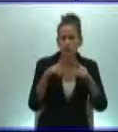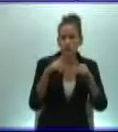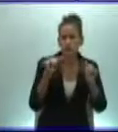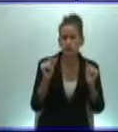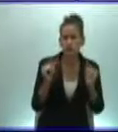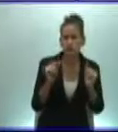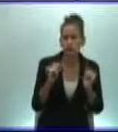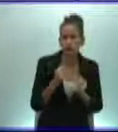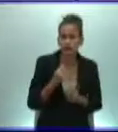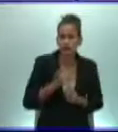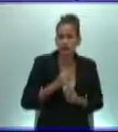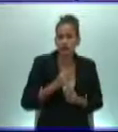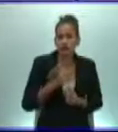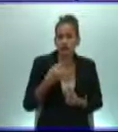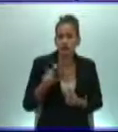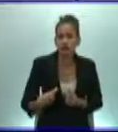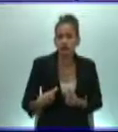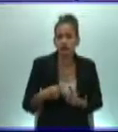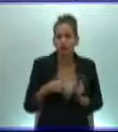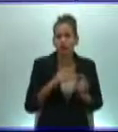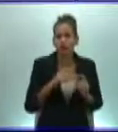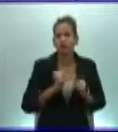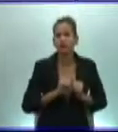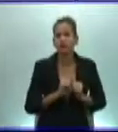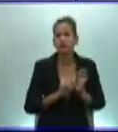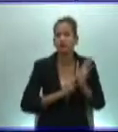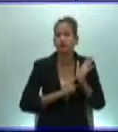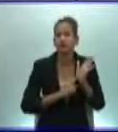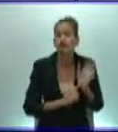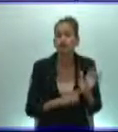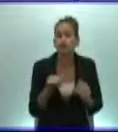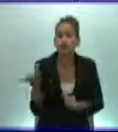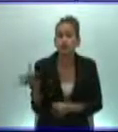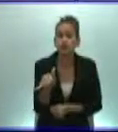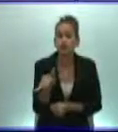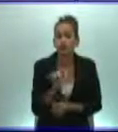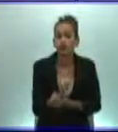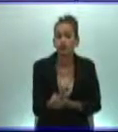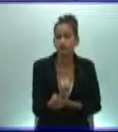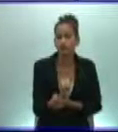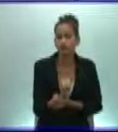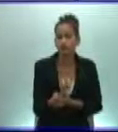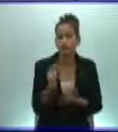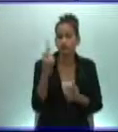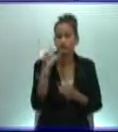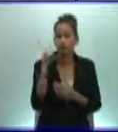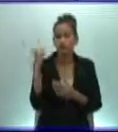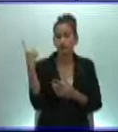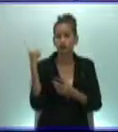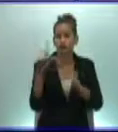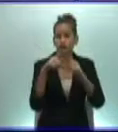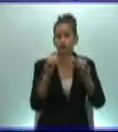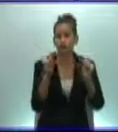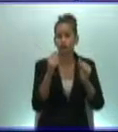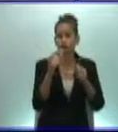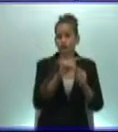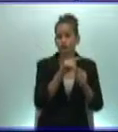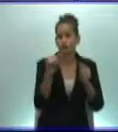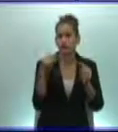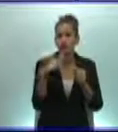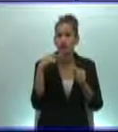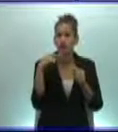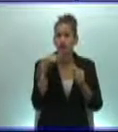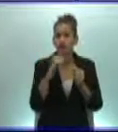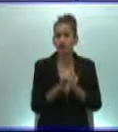debemos demostrar que son iguales? Vamos a marcar en nuestra figura estos triángulos, el ABC y